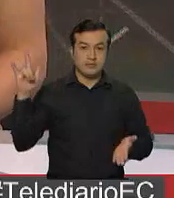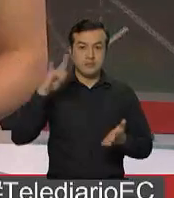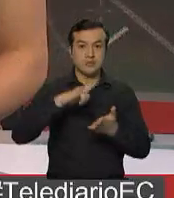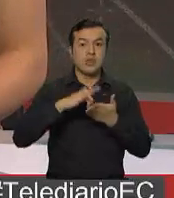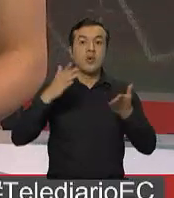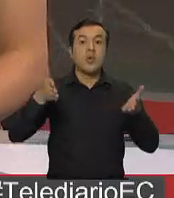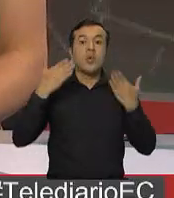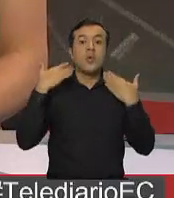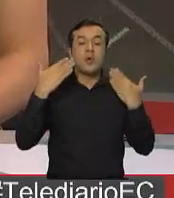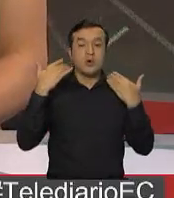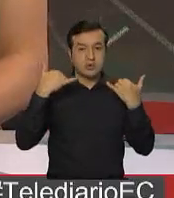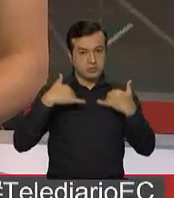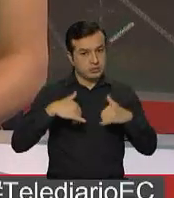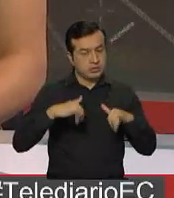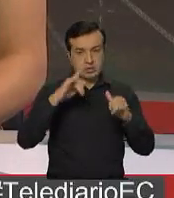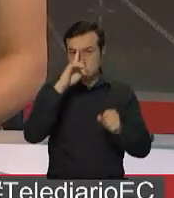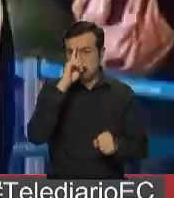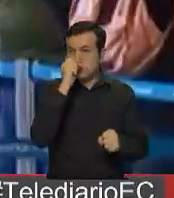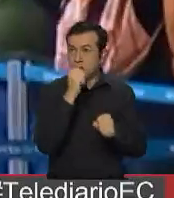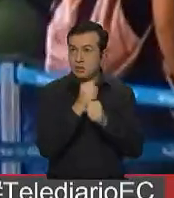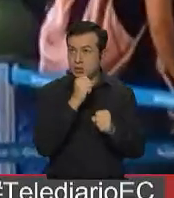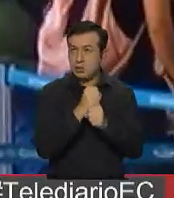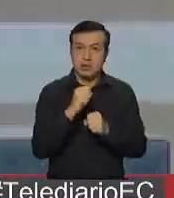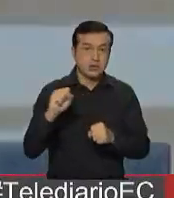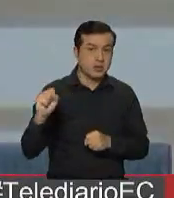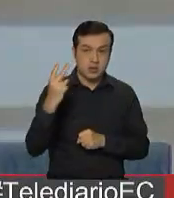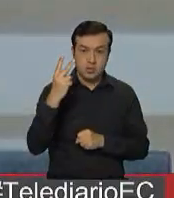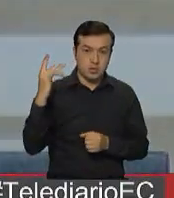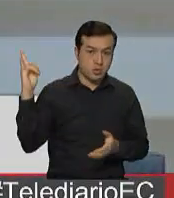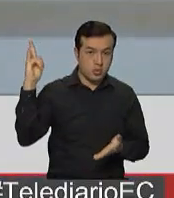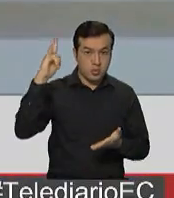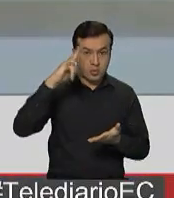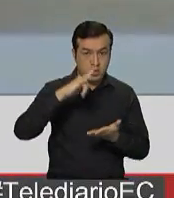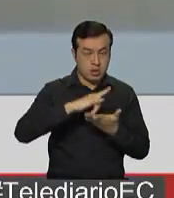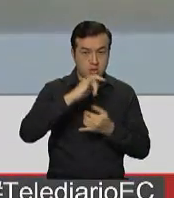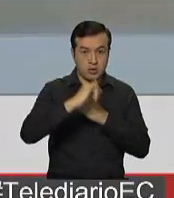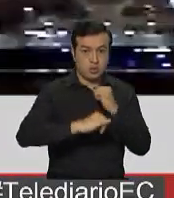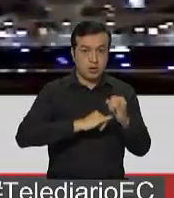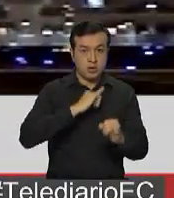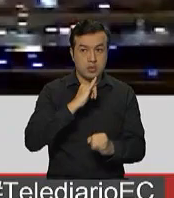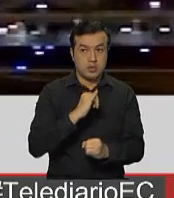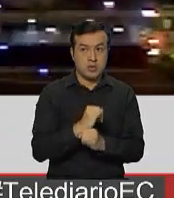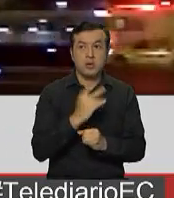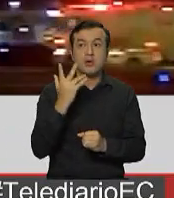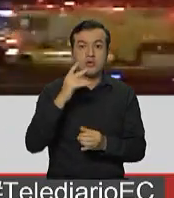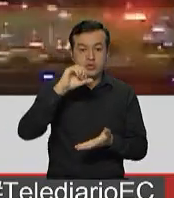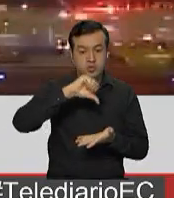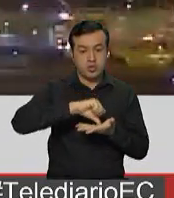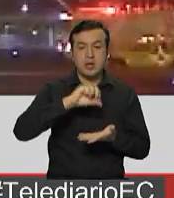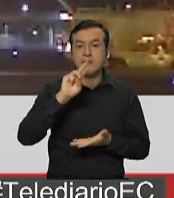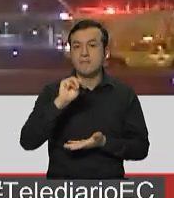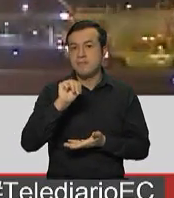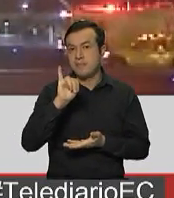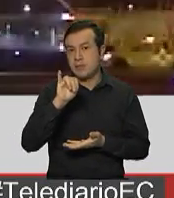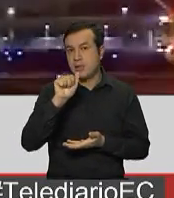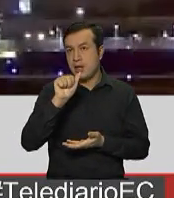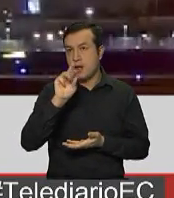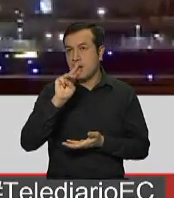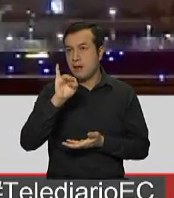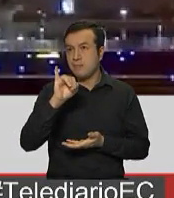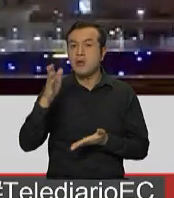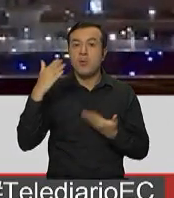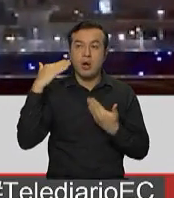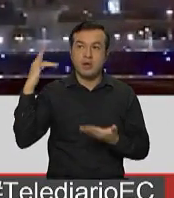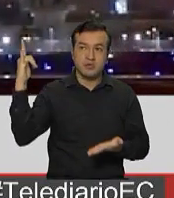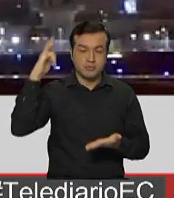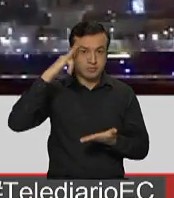Guayaquil continúa sus operaciones y ya recibió su segundo vuelo comercial internacional conectando la ciudad de Miami con el puerto principal. En